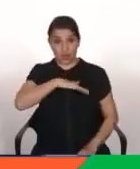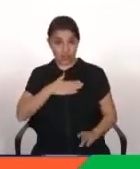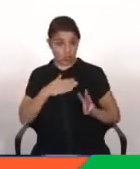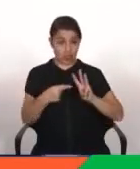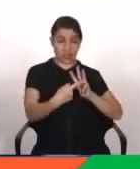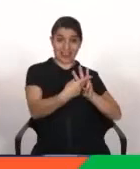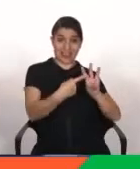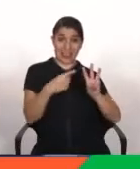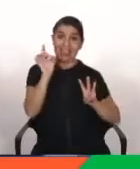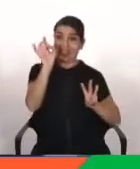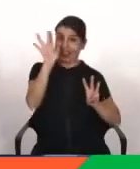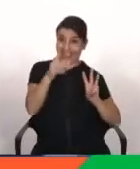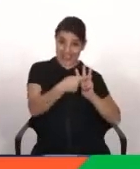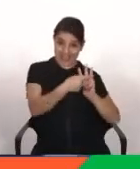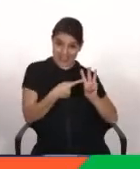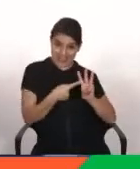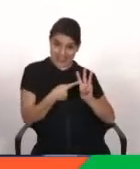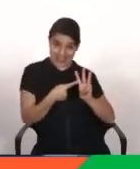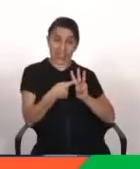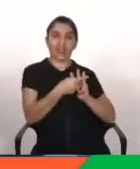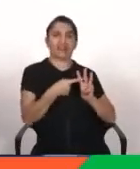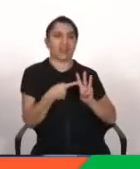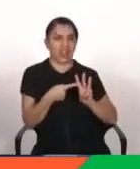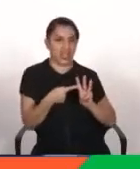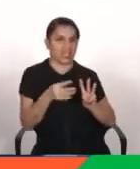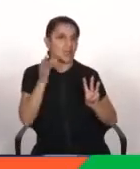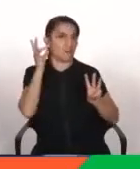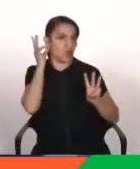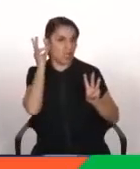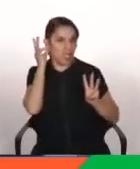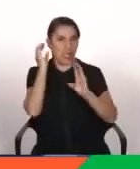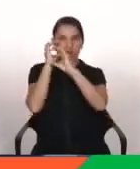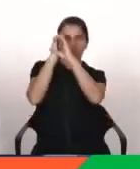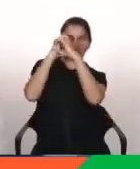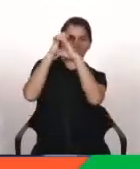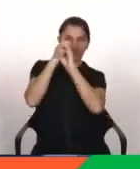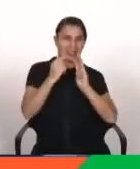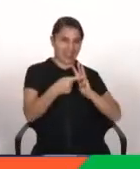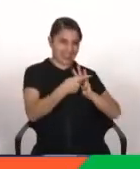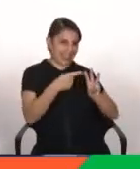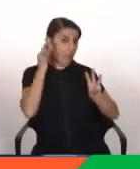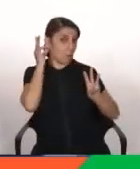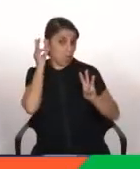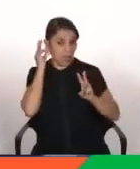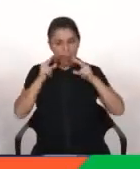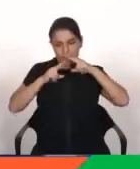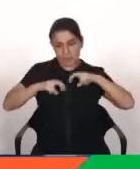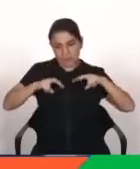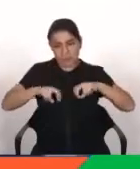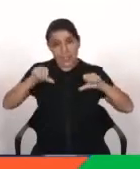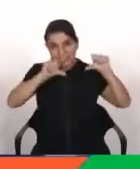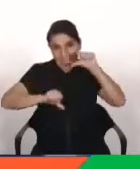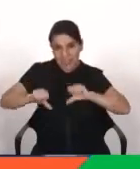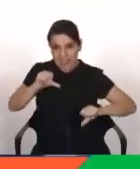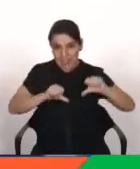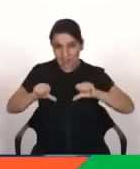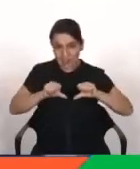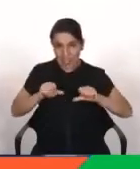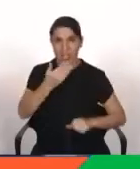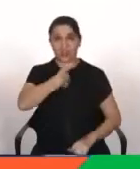tres somos tres astrónomas, tres científicas, mujeres, y en nuestro canal también tratamos